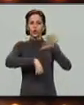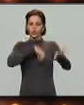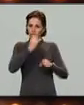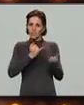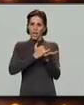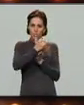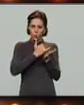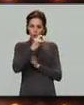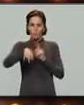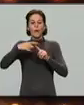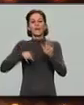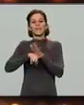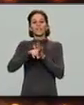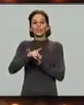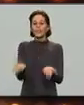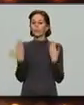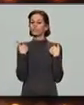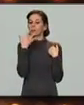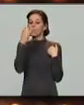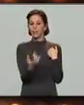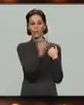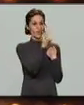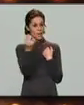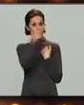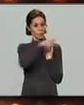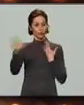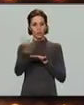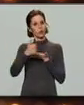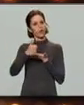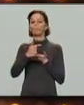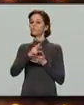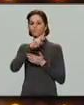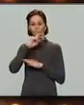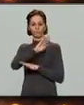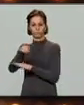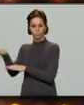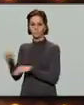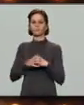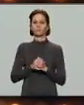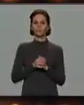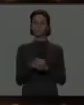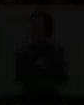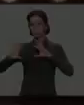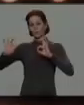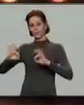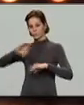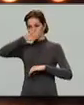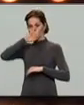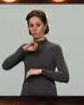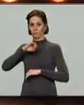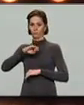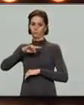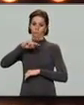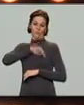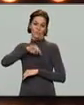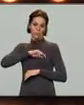las cosechas de nuestros agricultores y la gestión responsable del dinero de todos los extremeños. Pero creo